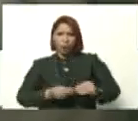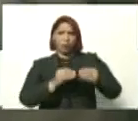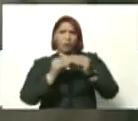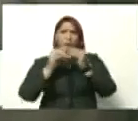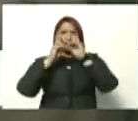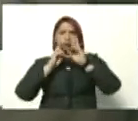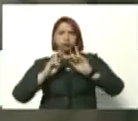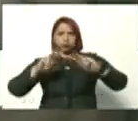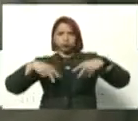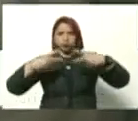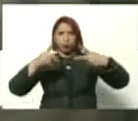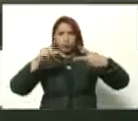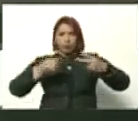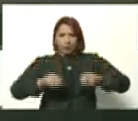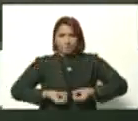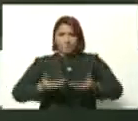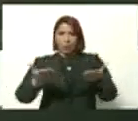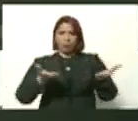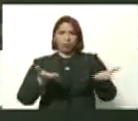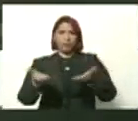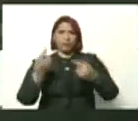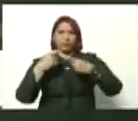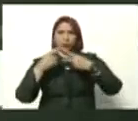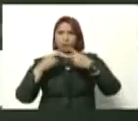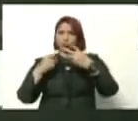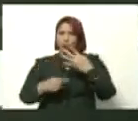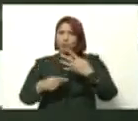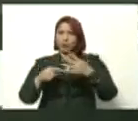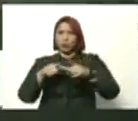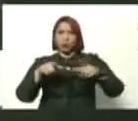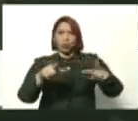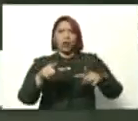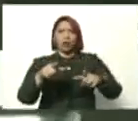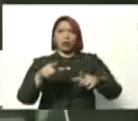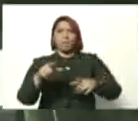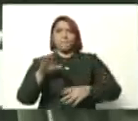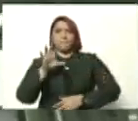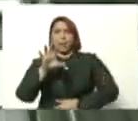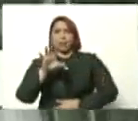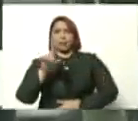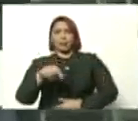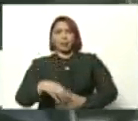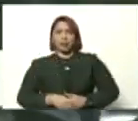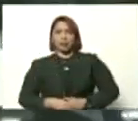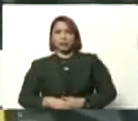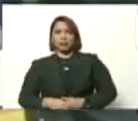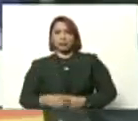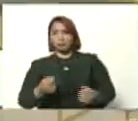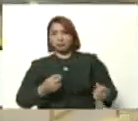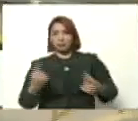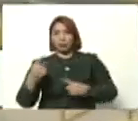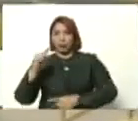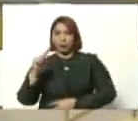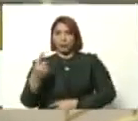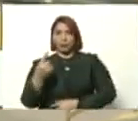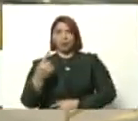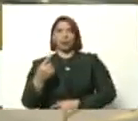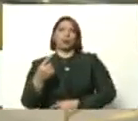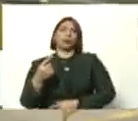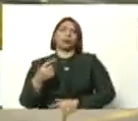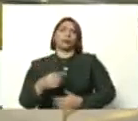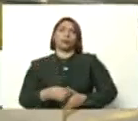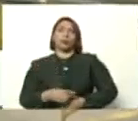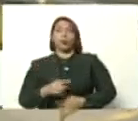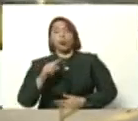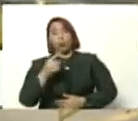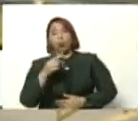ahora se van a poner al servicio a diferentes, en diferentes partes del país. En el caso de Bausilún, tenemos una propuesta de enviar unas primeras dos, unos